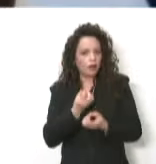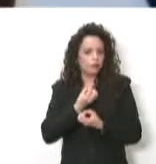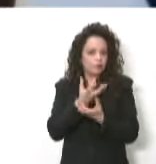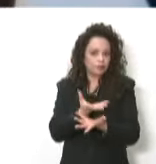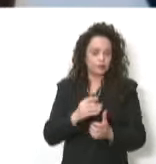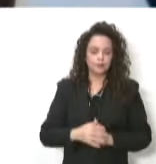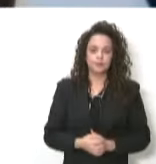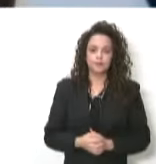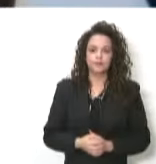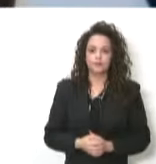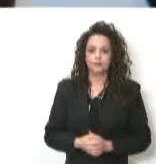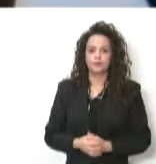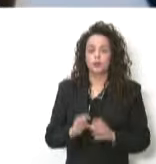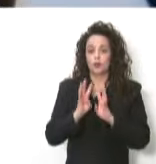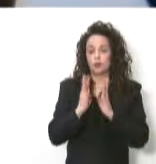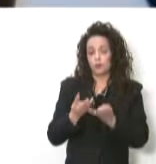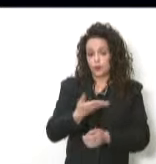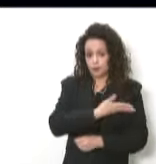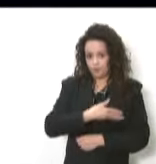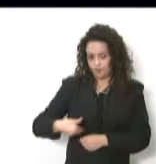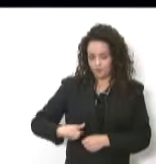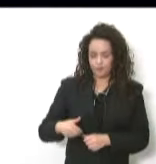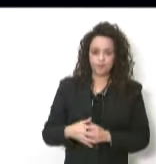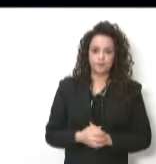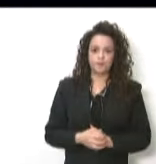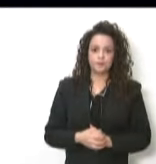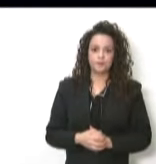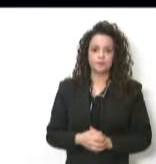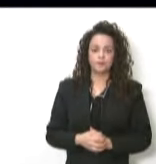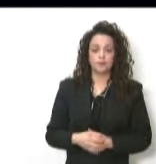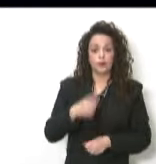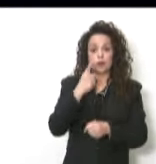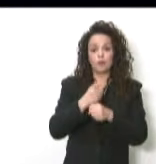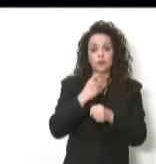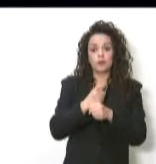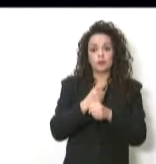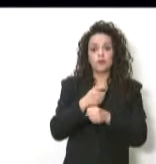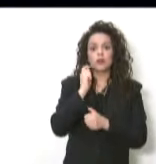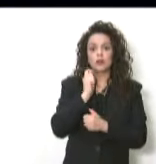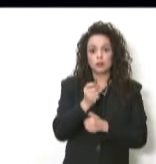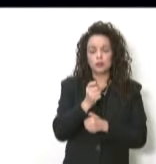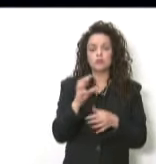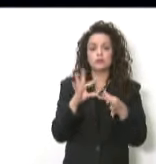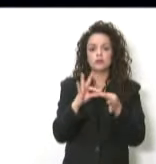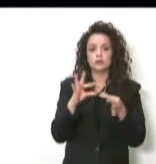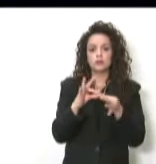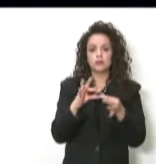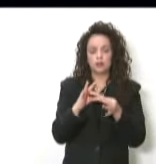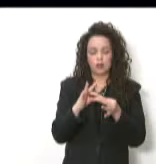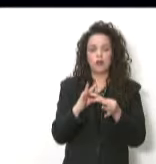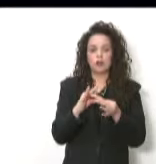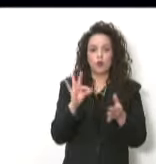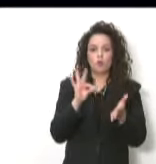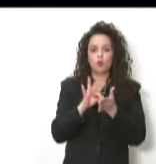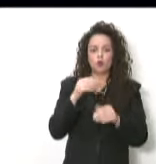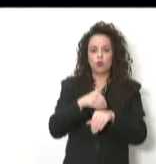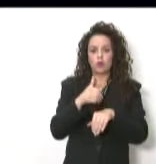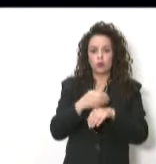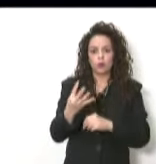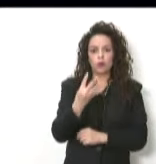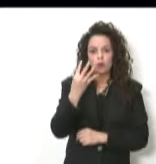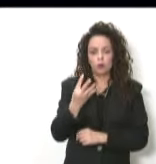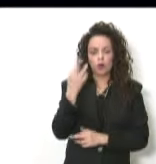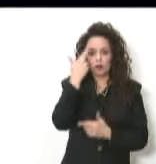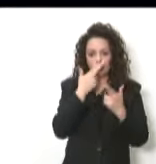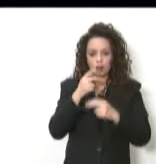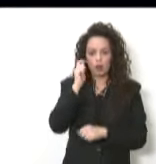Comisionado presidente, estaríamos abordando en primer lugar el punto 4 relativo a la resolución de verificación en